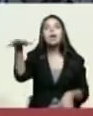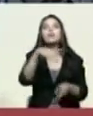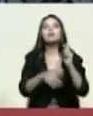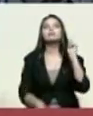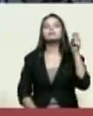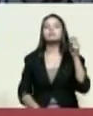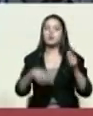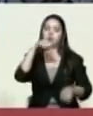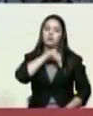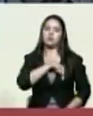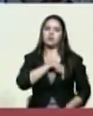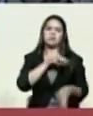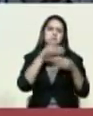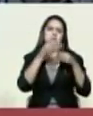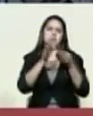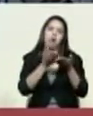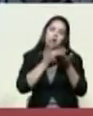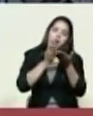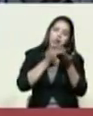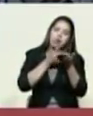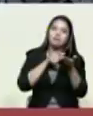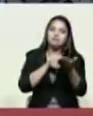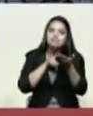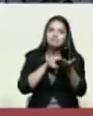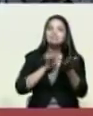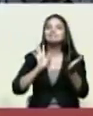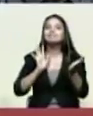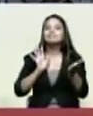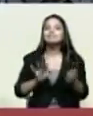constitución en un bolsillo, toda arrugada, peladita, pero leyéndola.